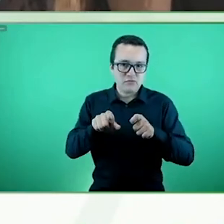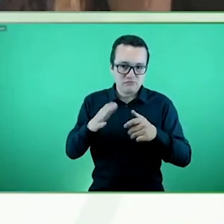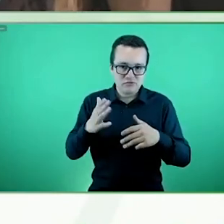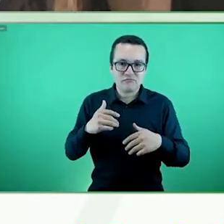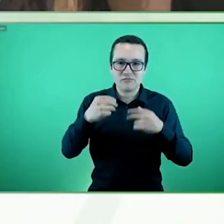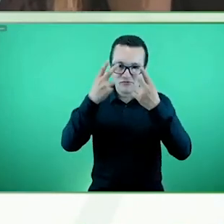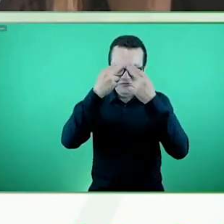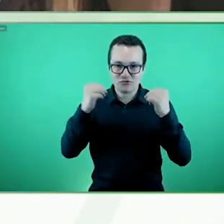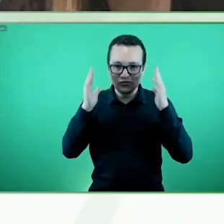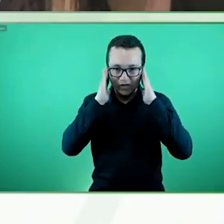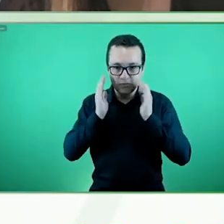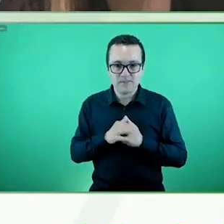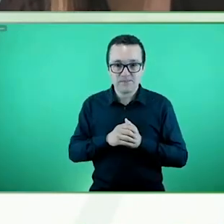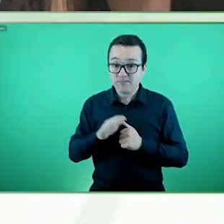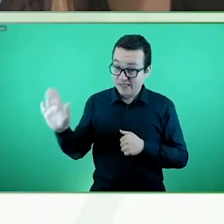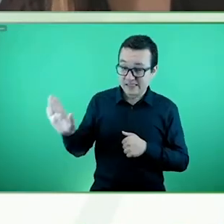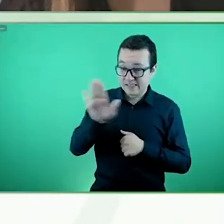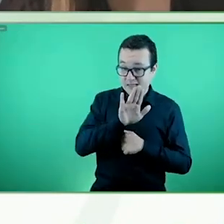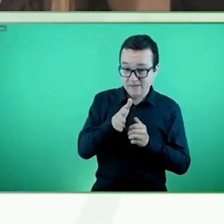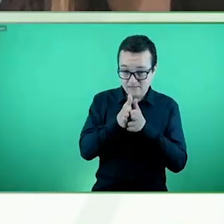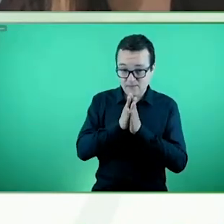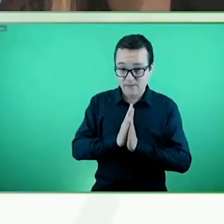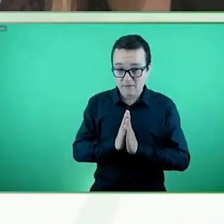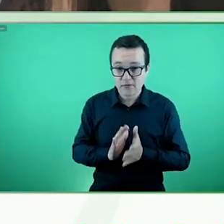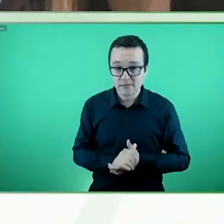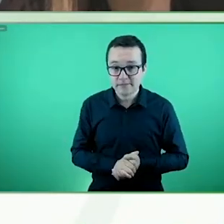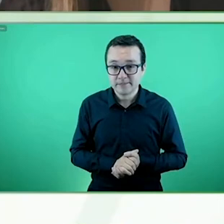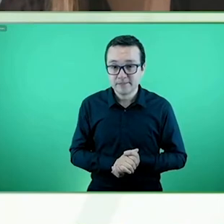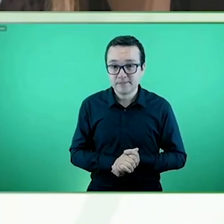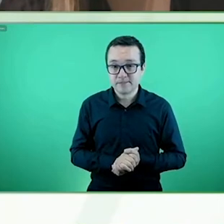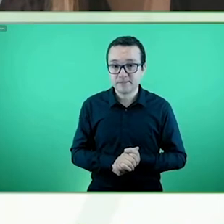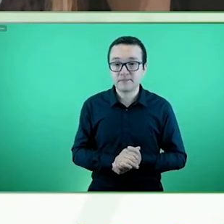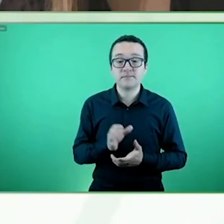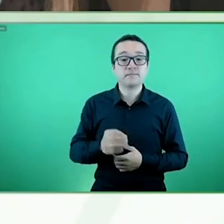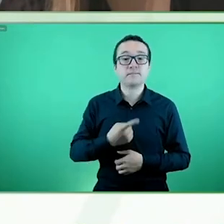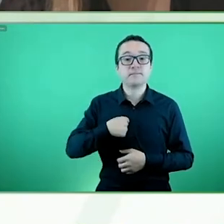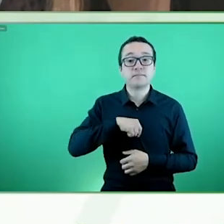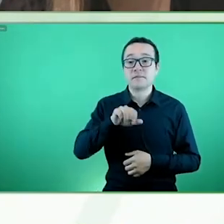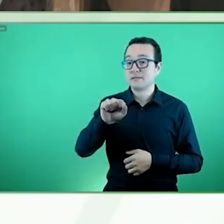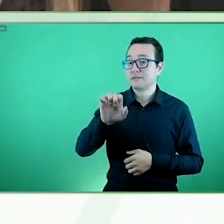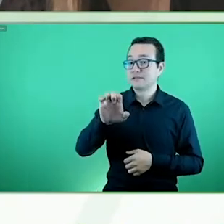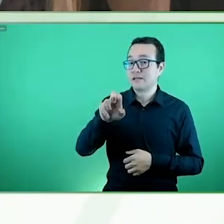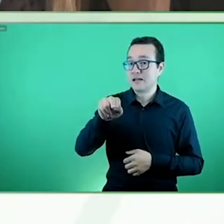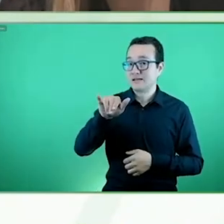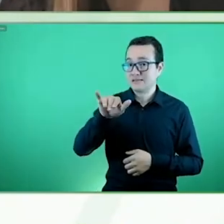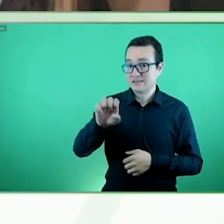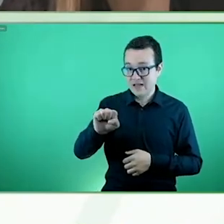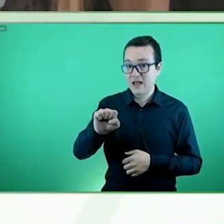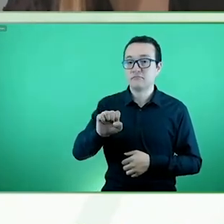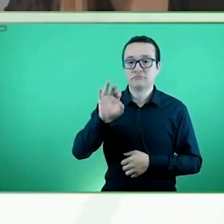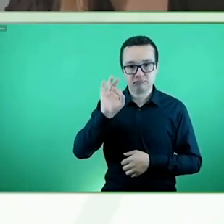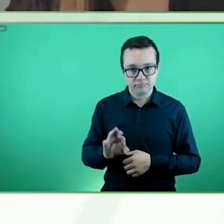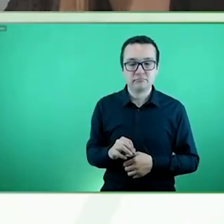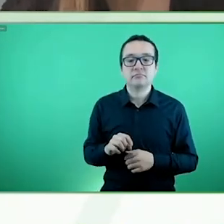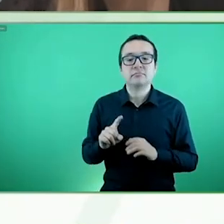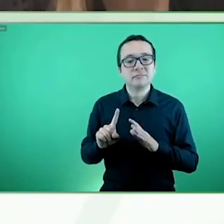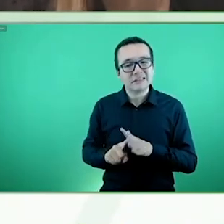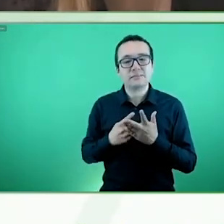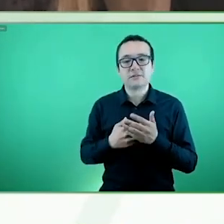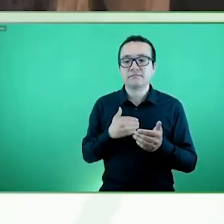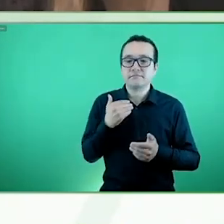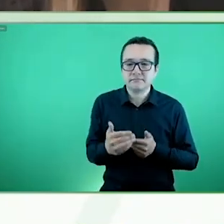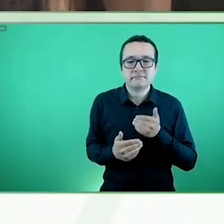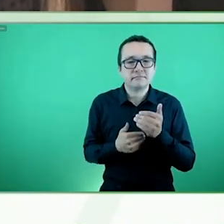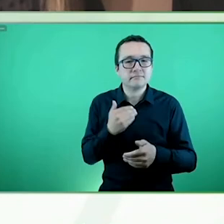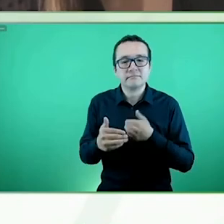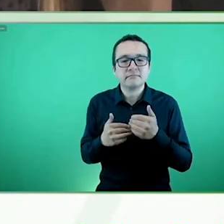por favor, Sense Internacional Perú, iniciamos con la implementación de un modelo de intervención al